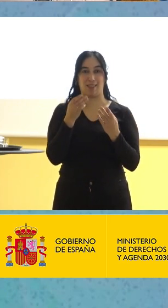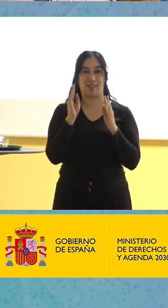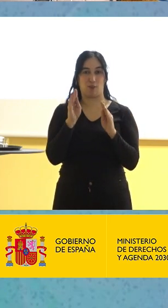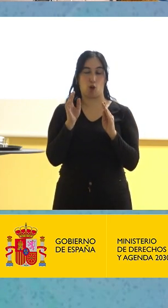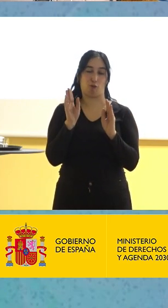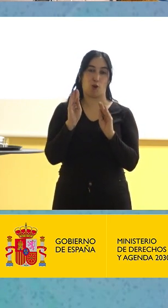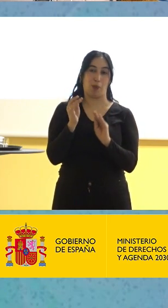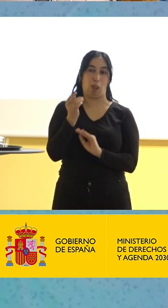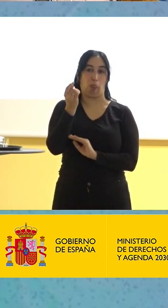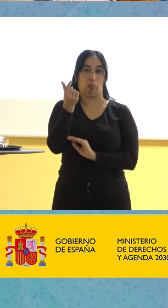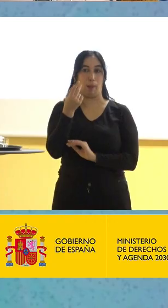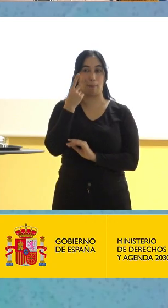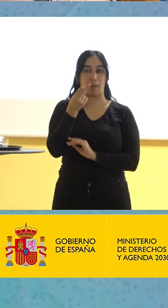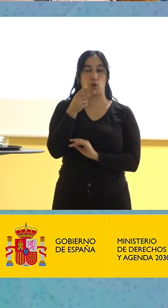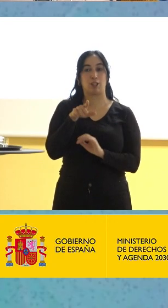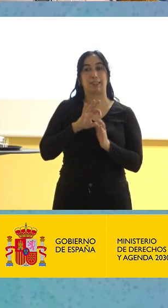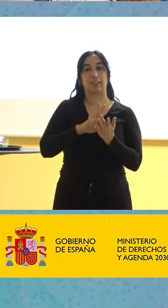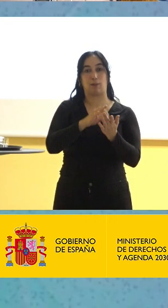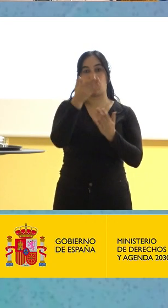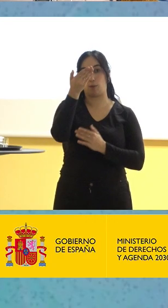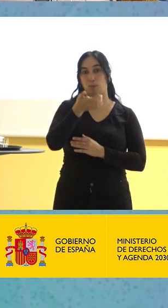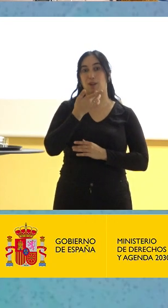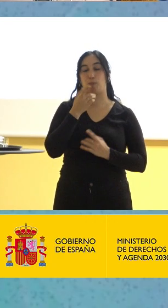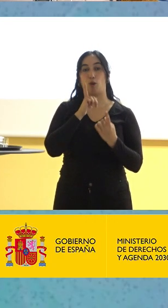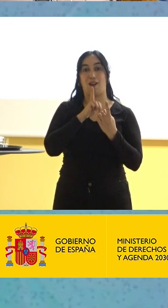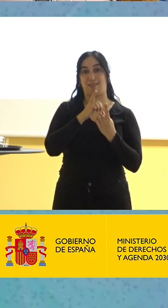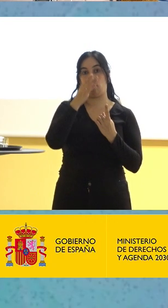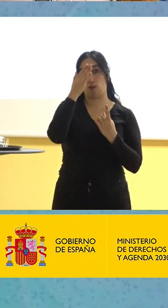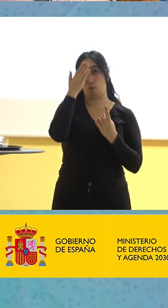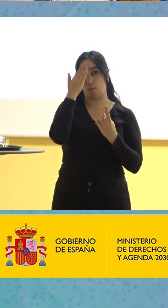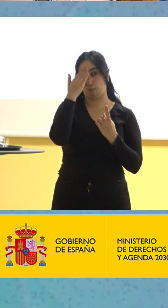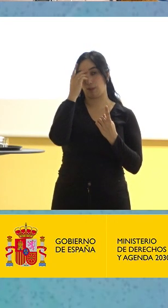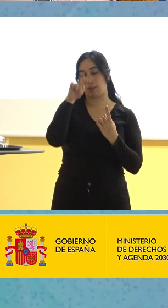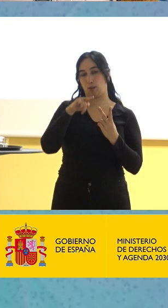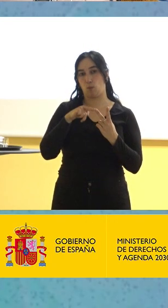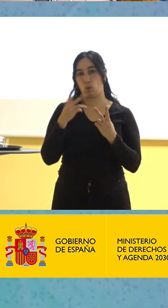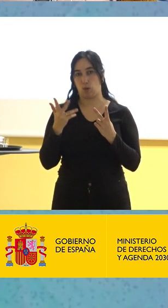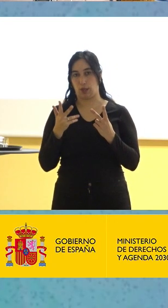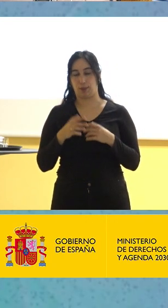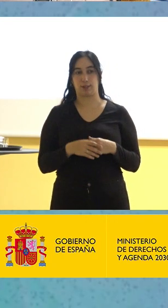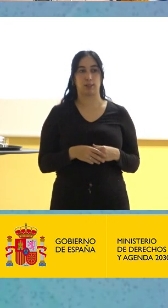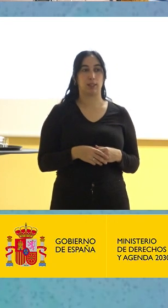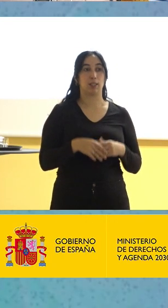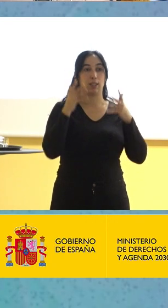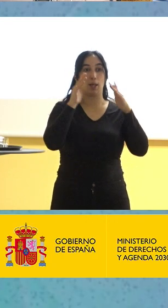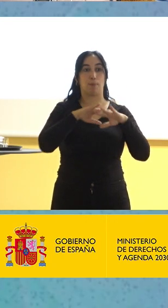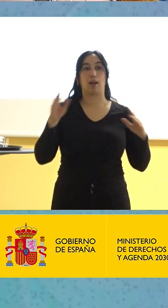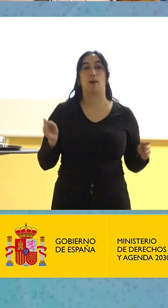puntual en servicios tan clave como en atención primaria y en urgencias. Entonces, las recomendaciones de